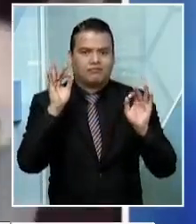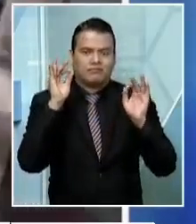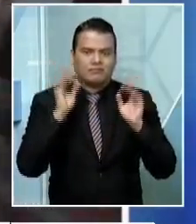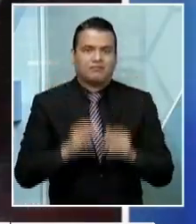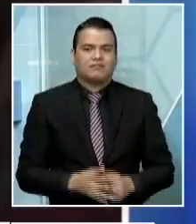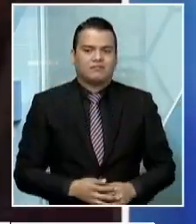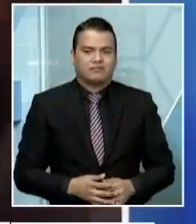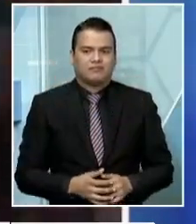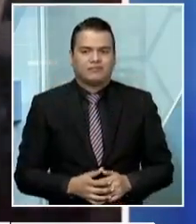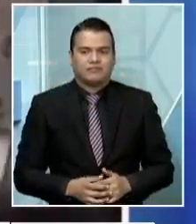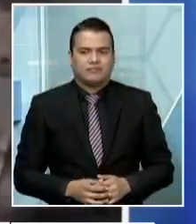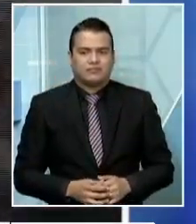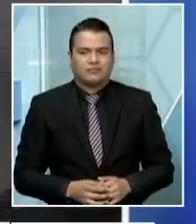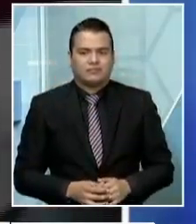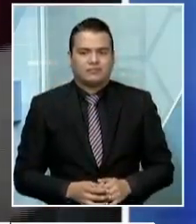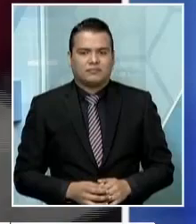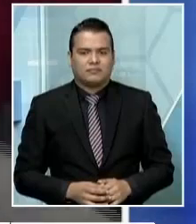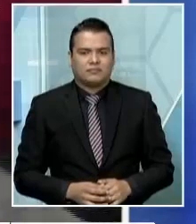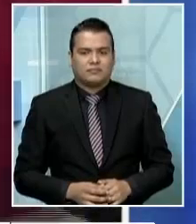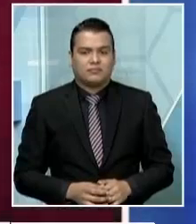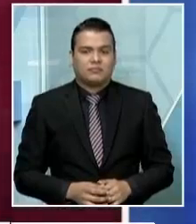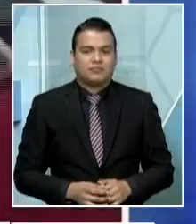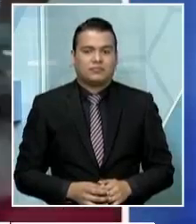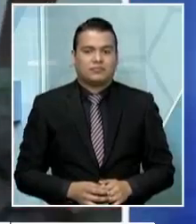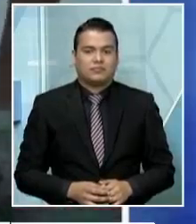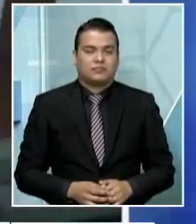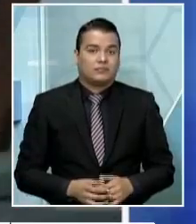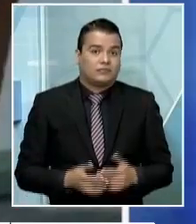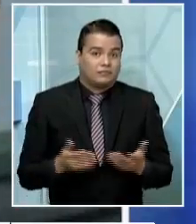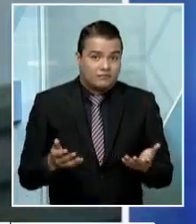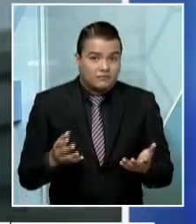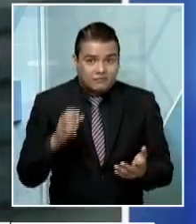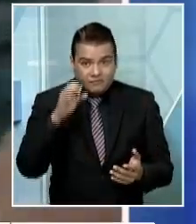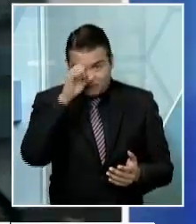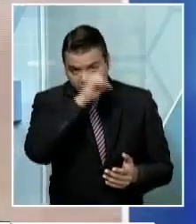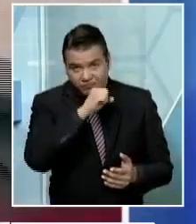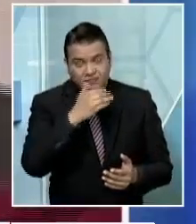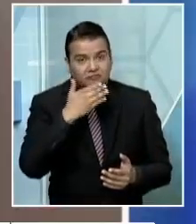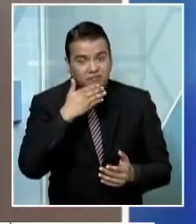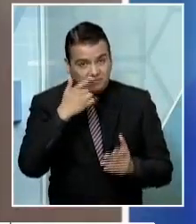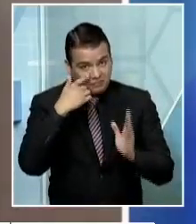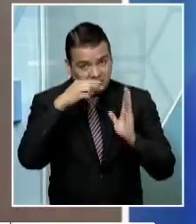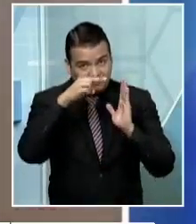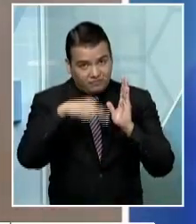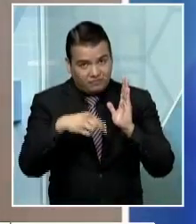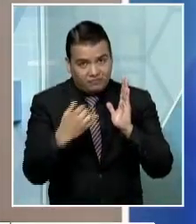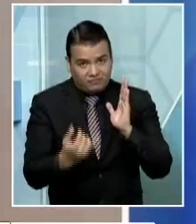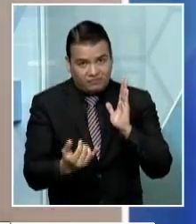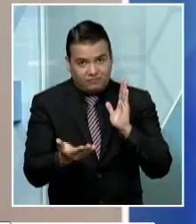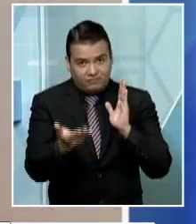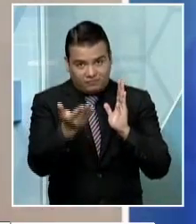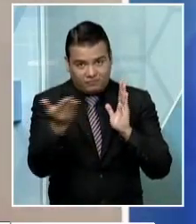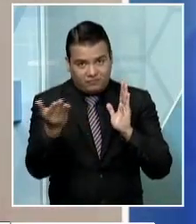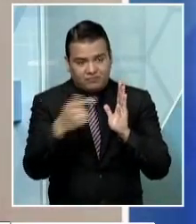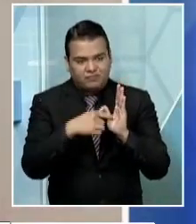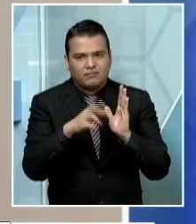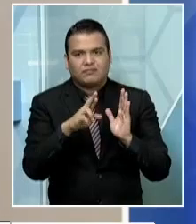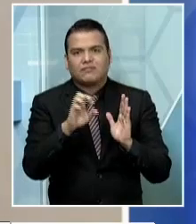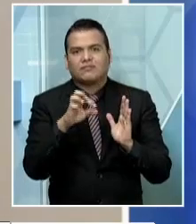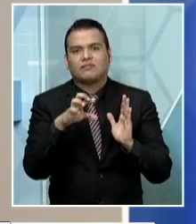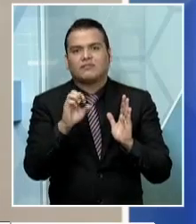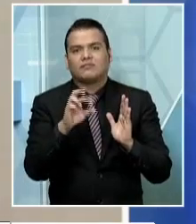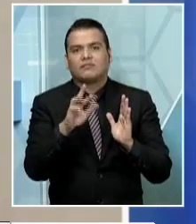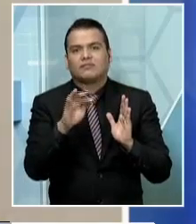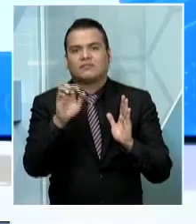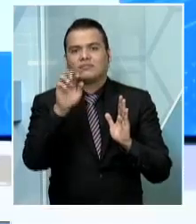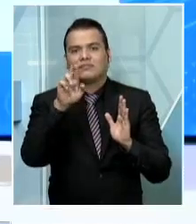vida, los estudiantes, los que lo quieran leer. Todas estas son razones suficientes para no perderse nuestro libro recomendado de la semana, Reporteras, Secretos